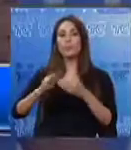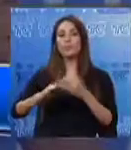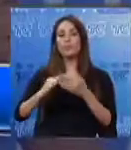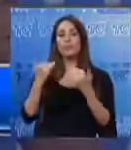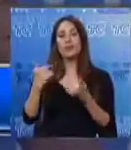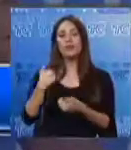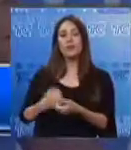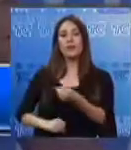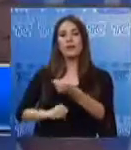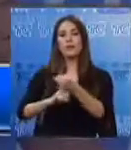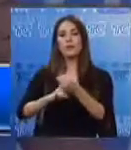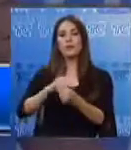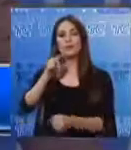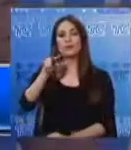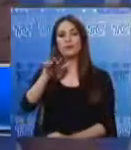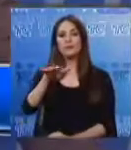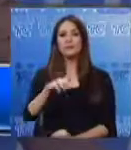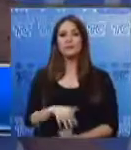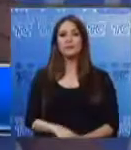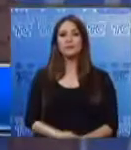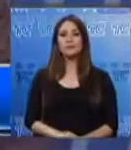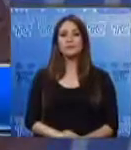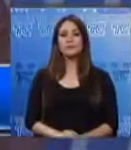su apoyo a Alianza País.